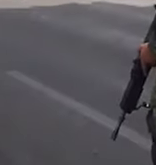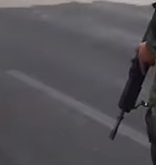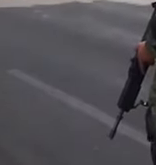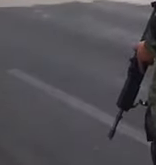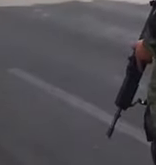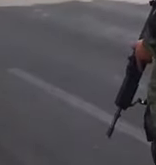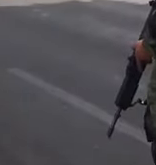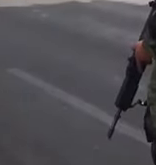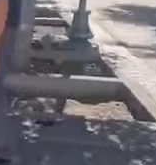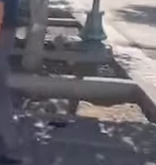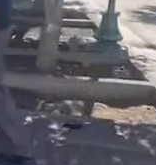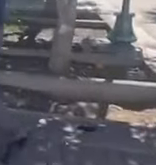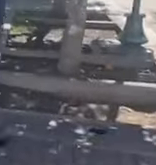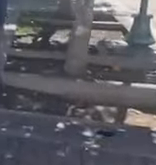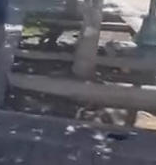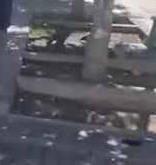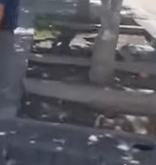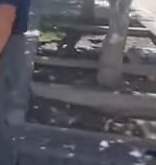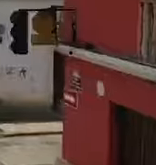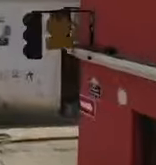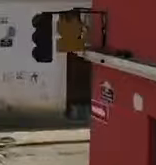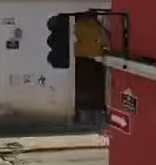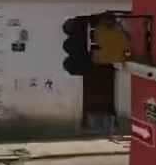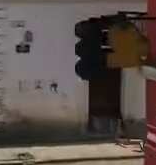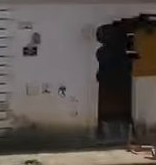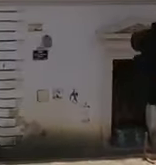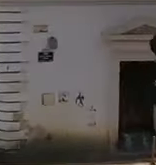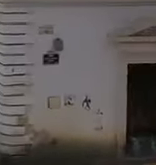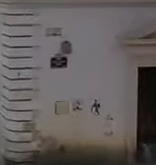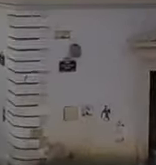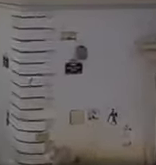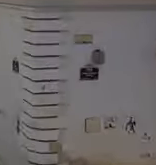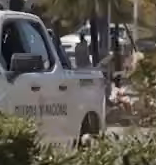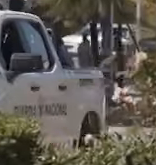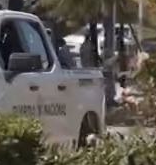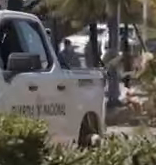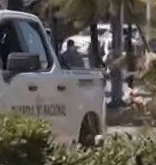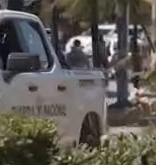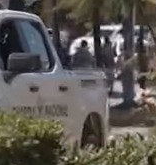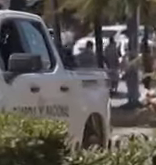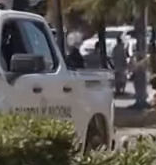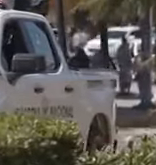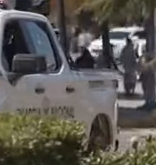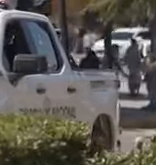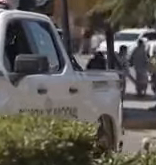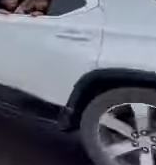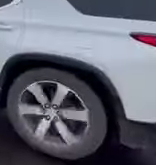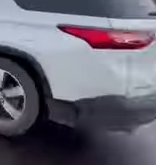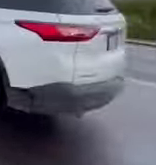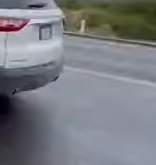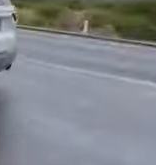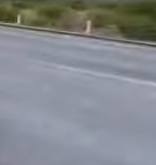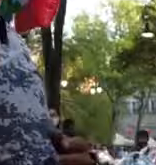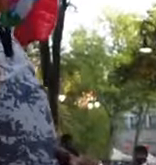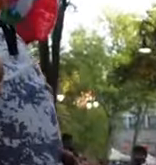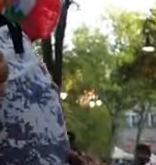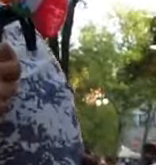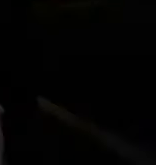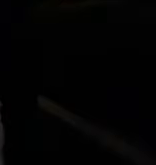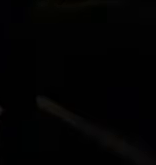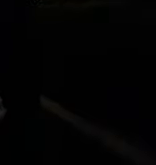fuerzas del orden público, la Guardia Nacional y las Fuerzas Armadas para garantizar día con día las condiciones de paz y